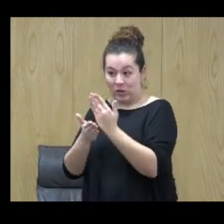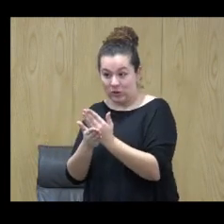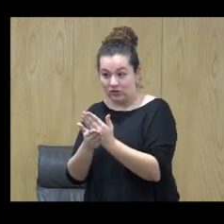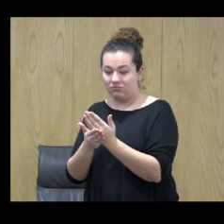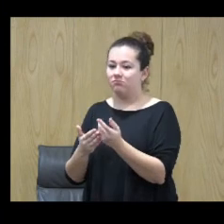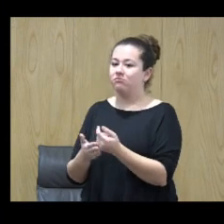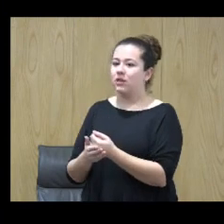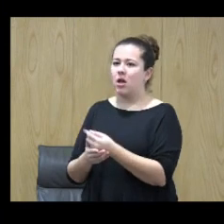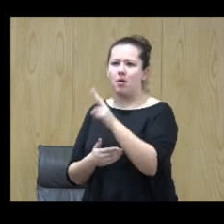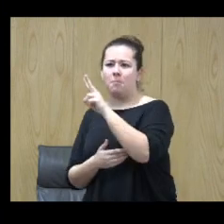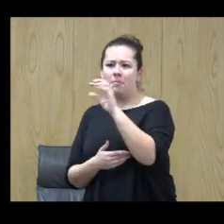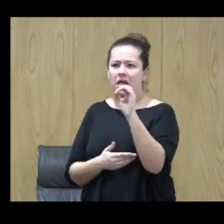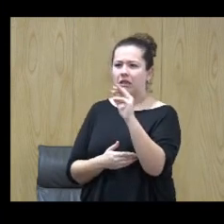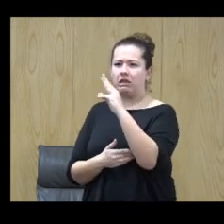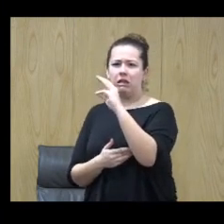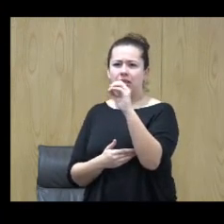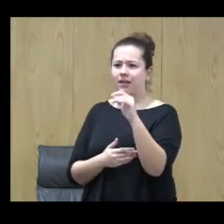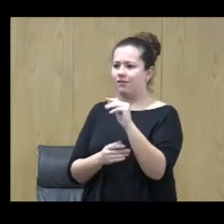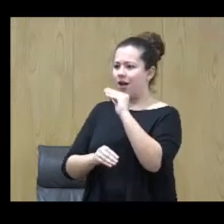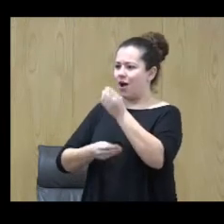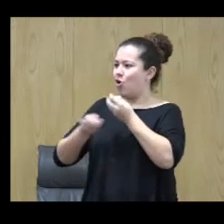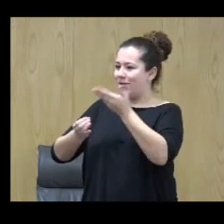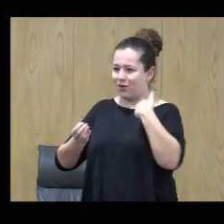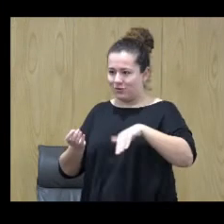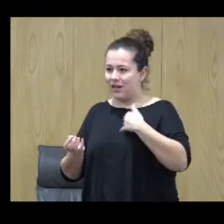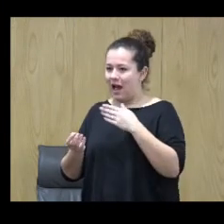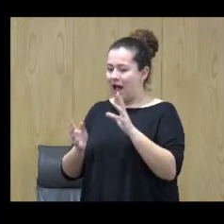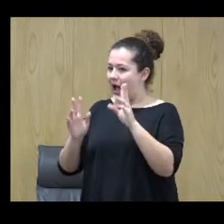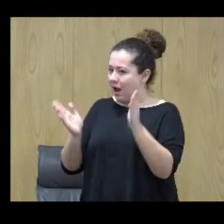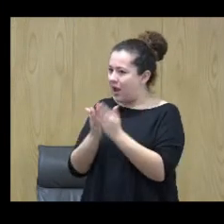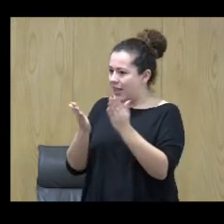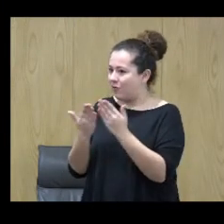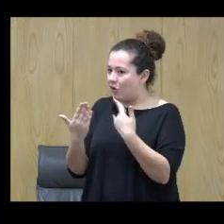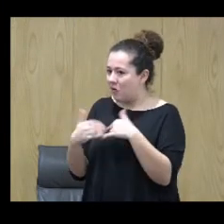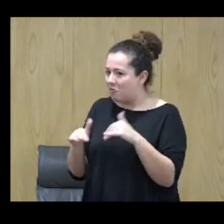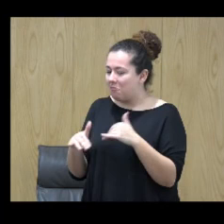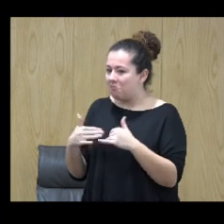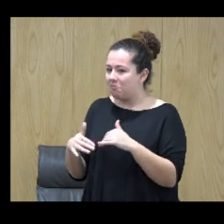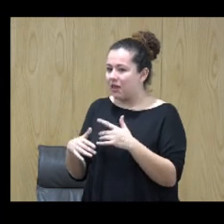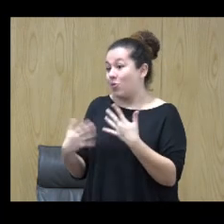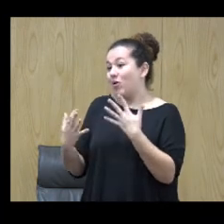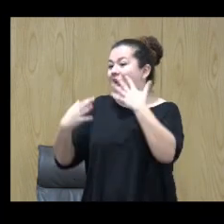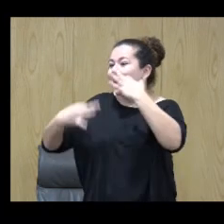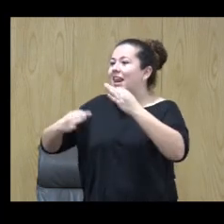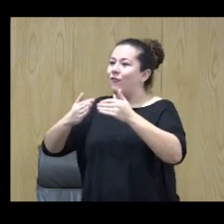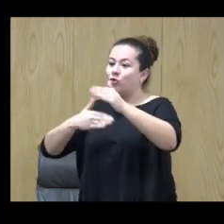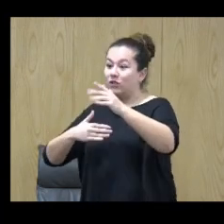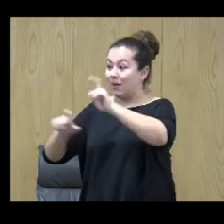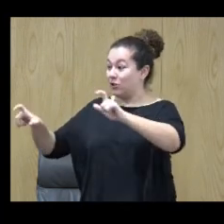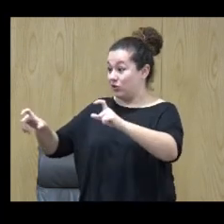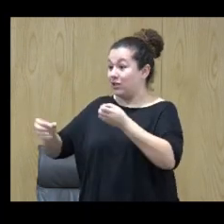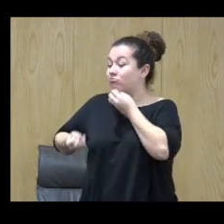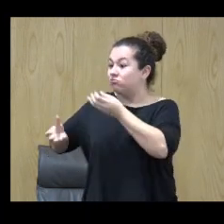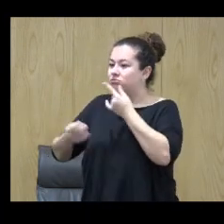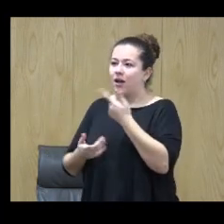y 30 o 30 y tantos comentarios ya sobre este libro, bueno, que es de una realidad futurista, y están las personas comentando